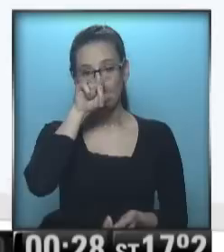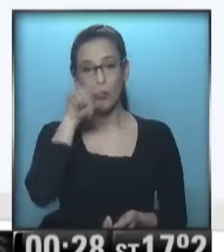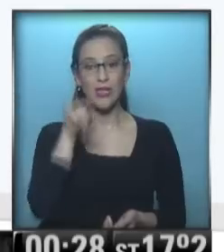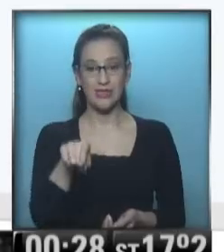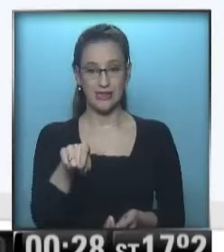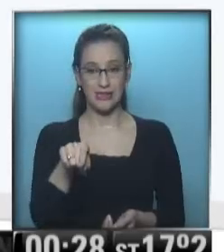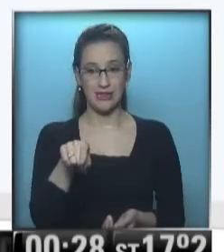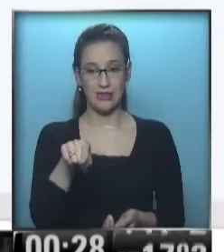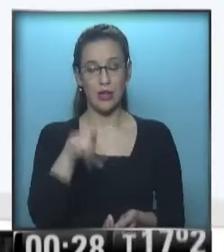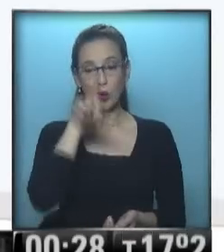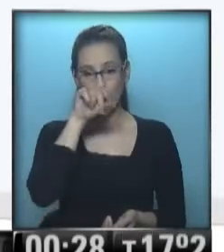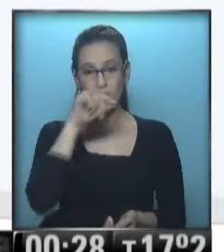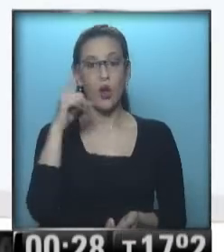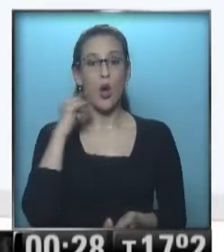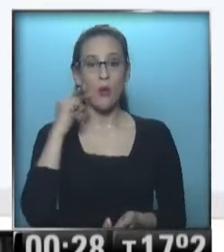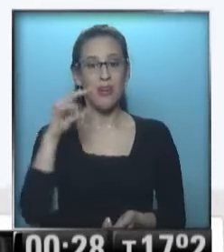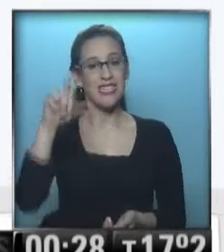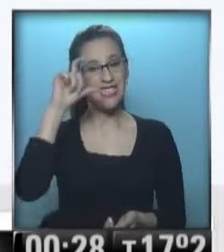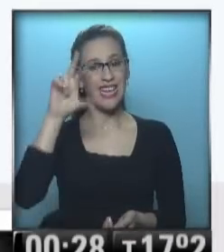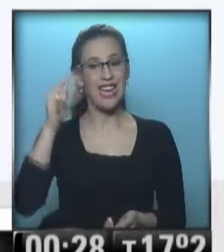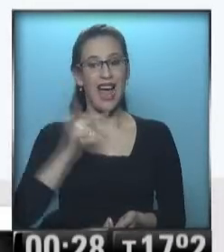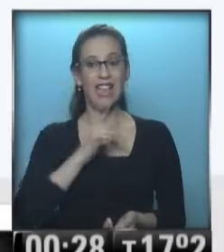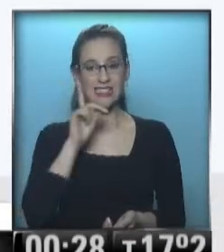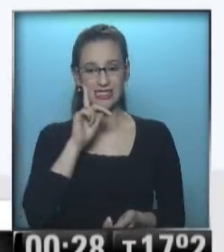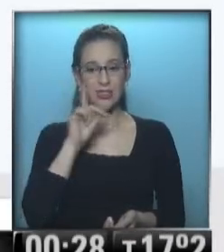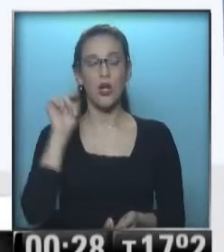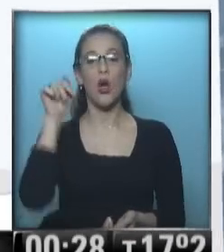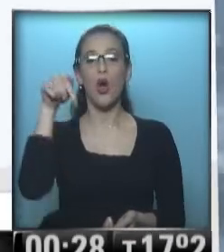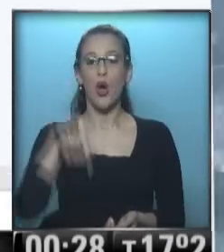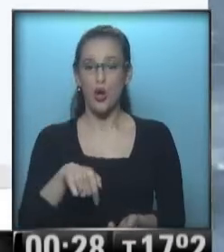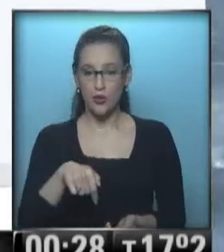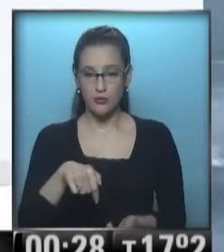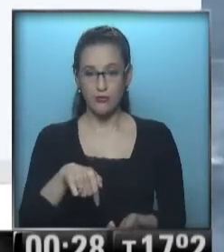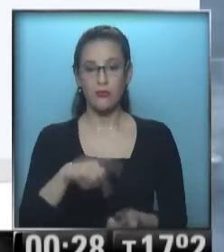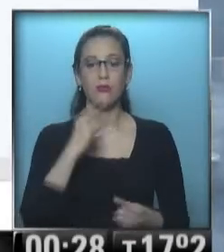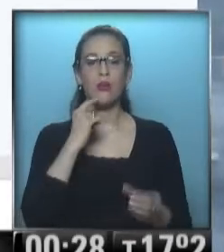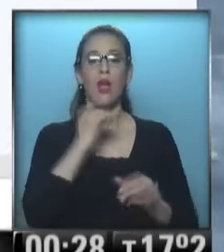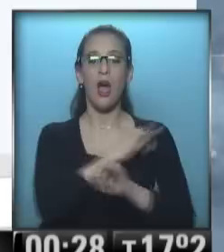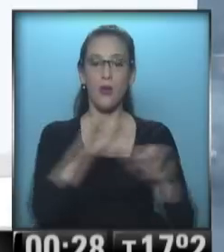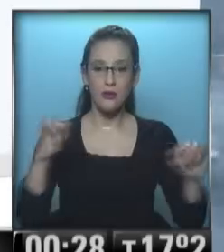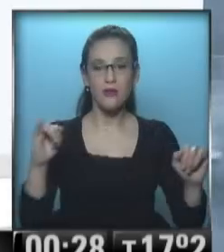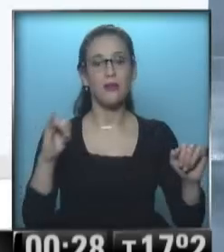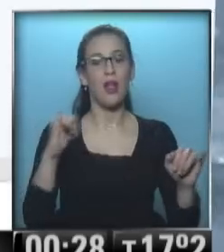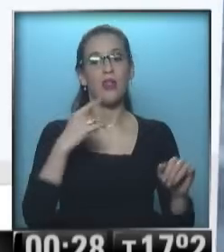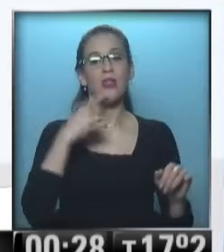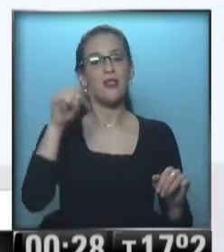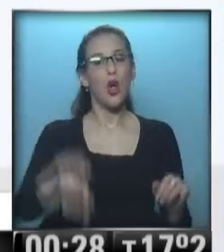de Twitter de Gustavo Cerati, se comunicó en el día de la fecha: lamentamos compartir con ustedes esta